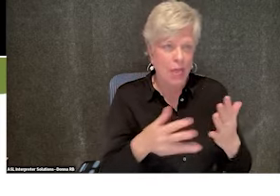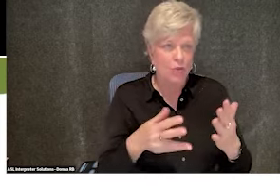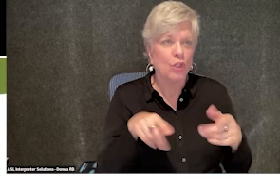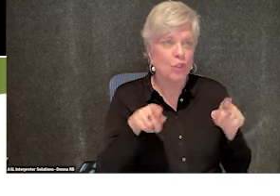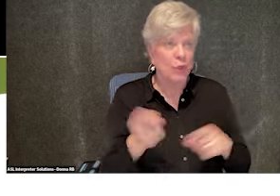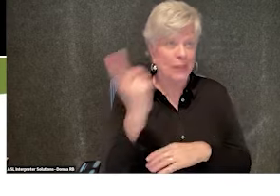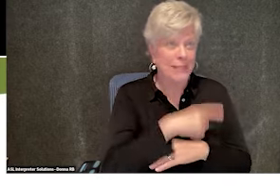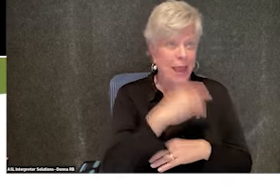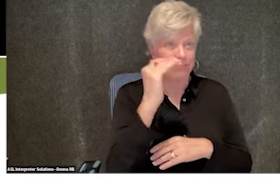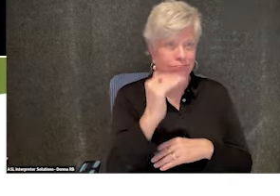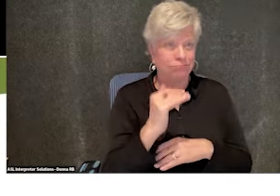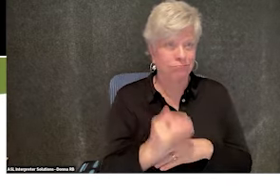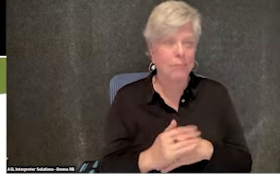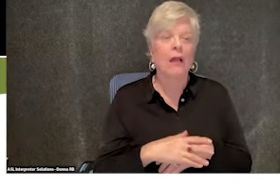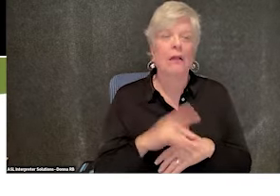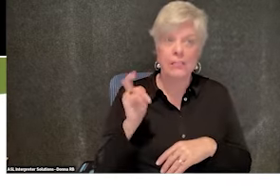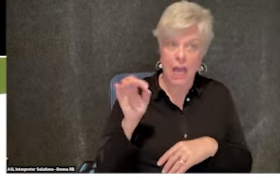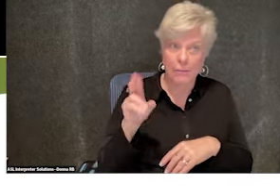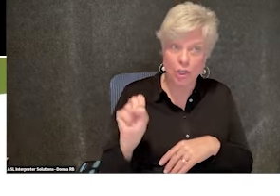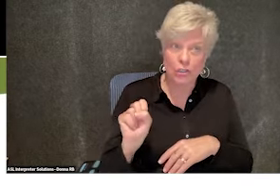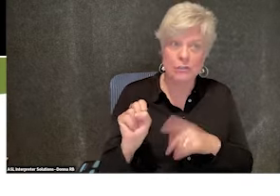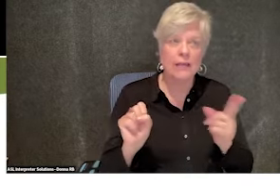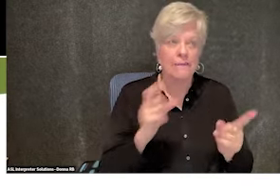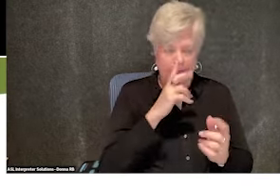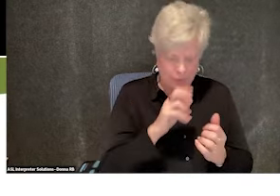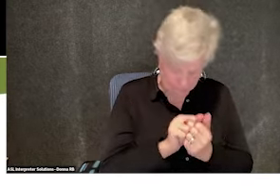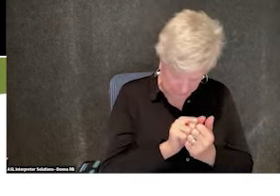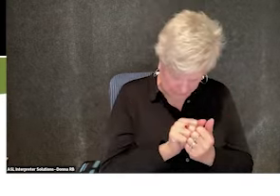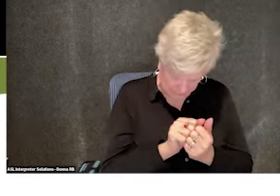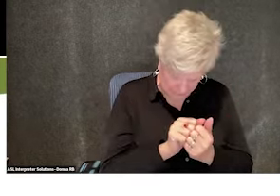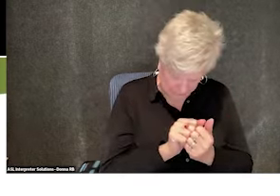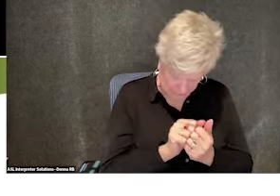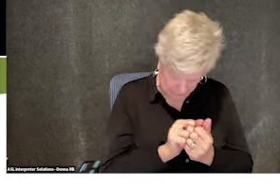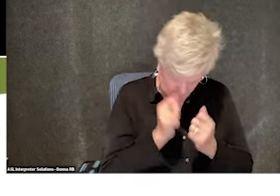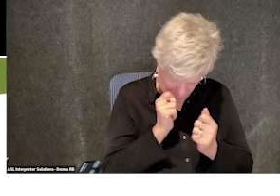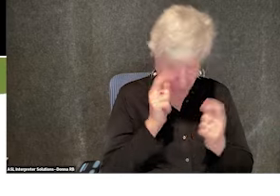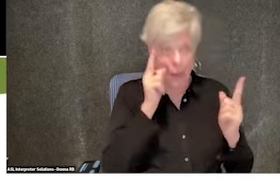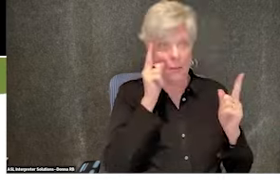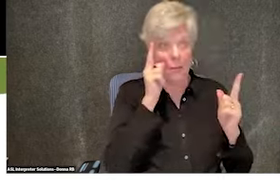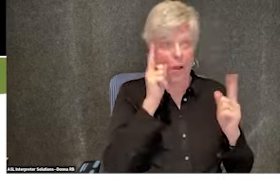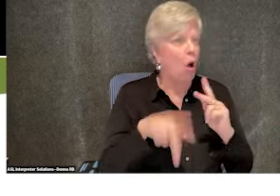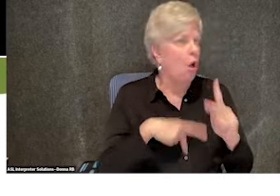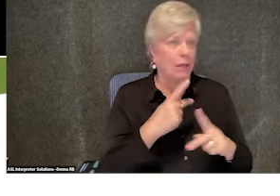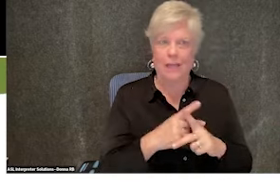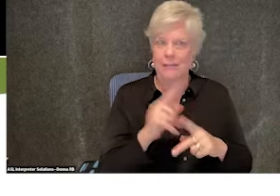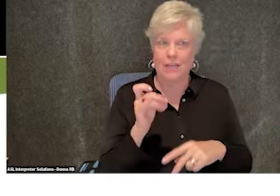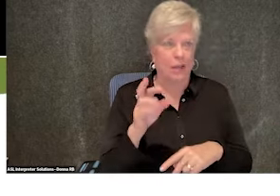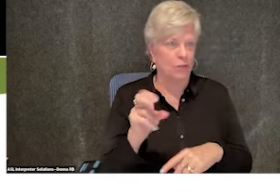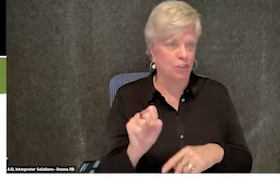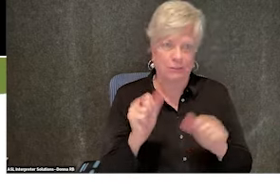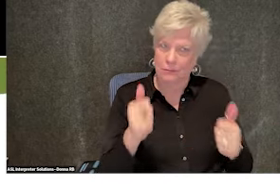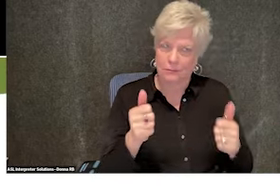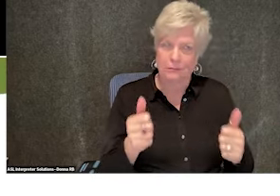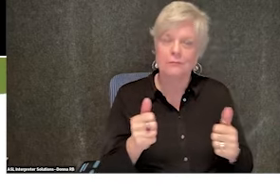¿Y Jordan tiene algunas ideas de esto también? ¿Algunas cosas que usted utiliza? Uso